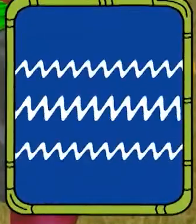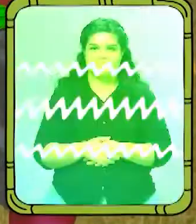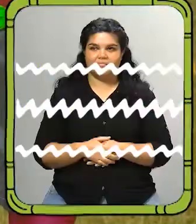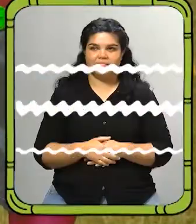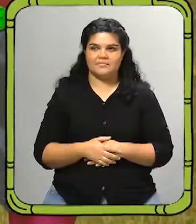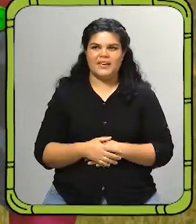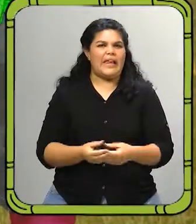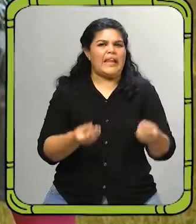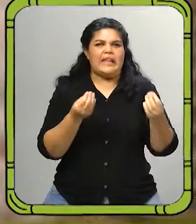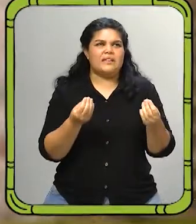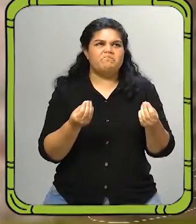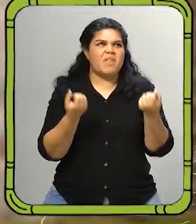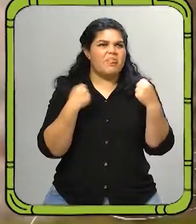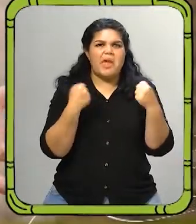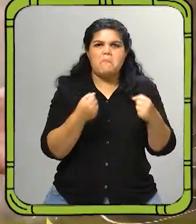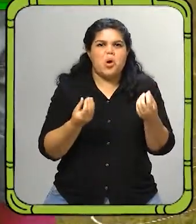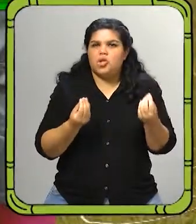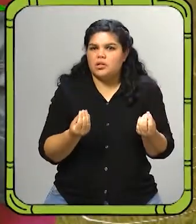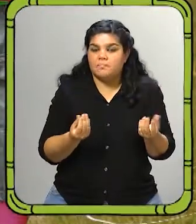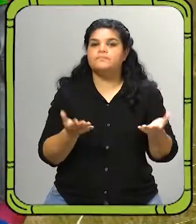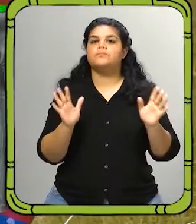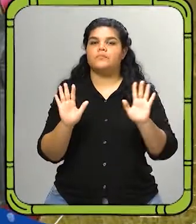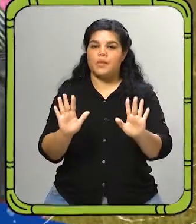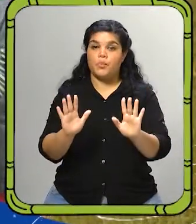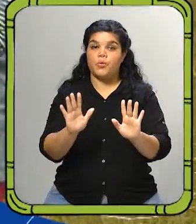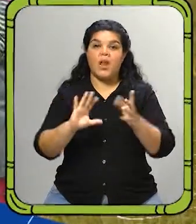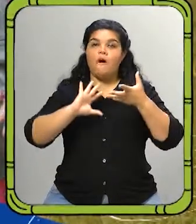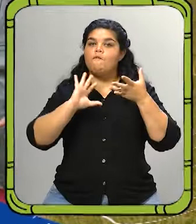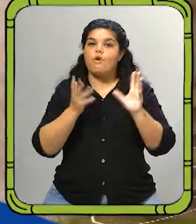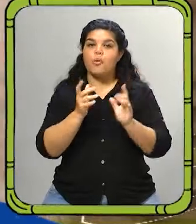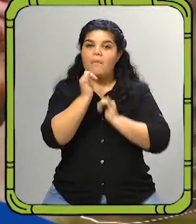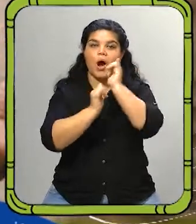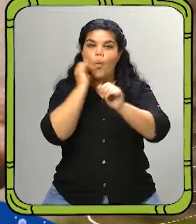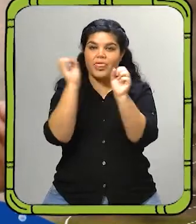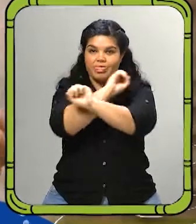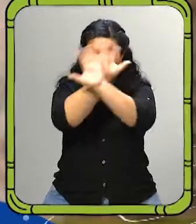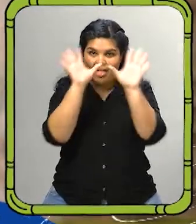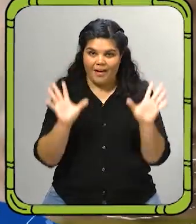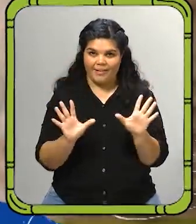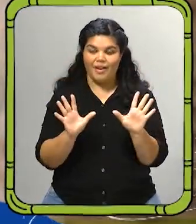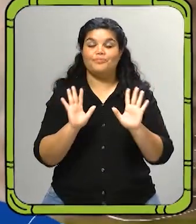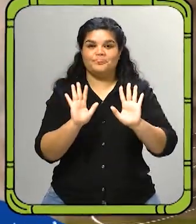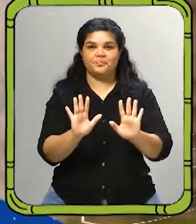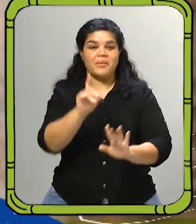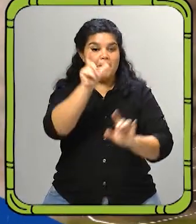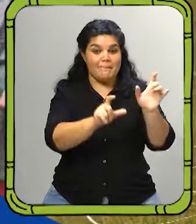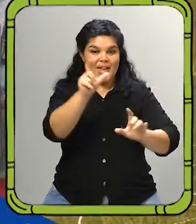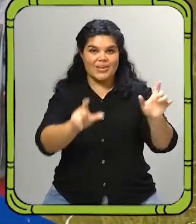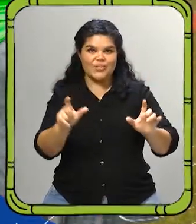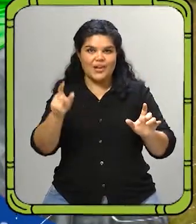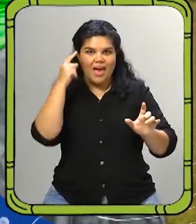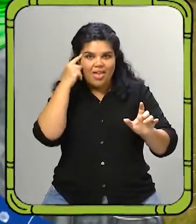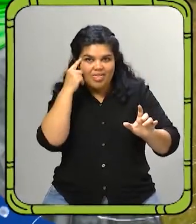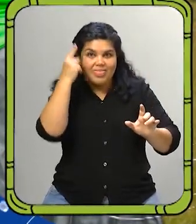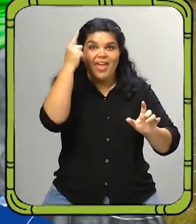¿Qué es el deporte? Para decirlo de una manera que ustedes lo entiendan. Sí, pues no entendemos nada. ¿Sí? El ser humano inventó unos juegos,